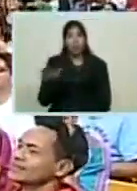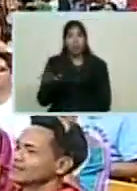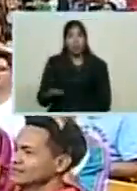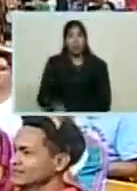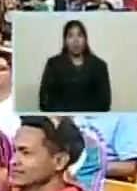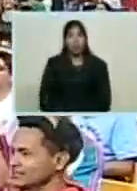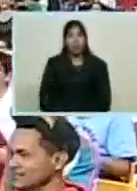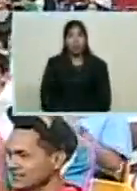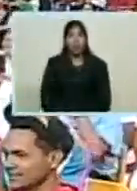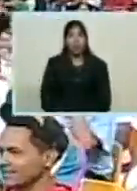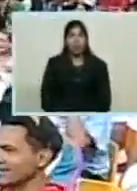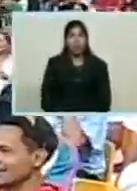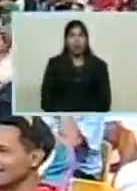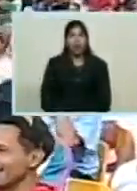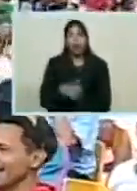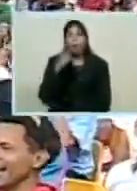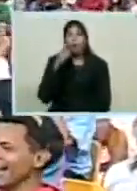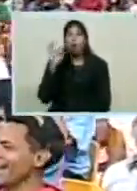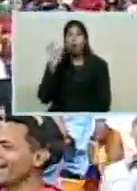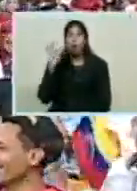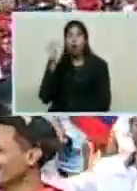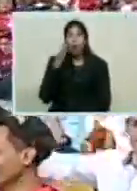Mosca ahí.